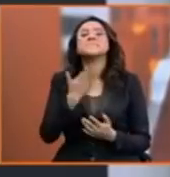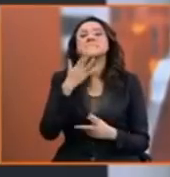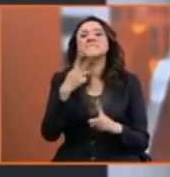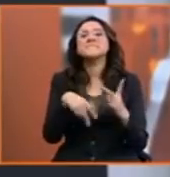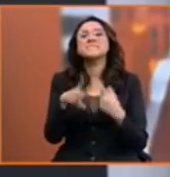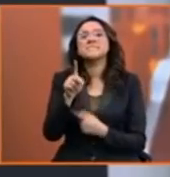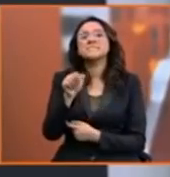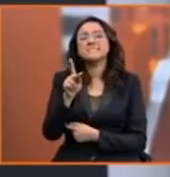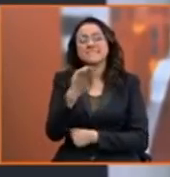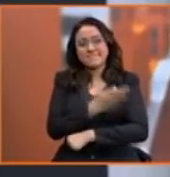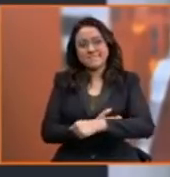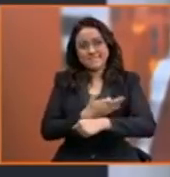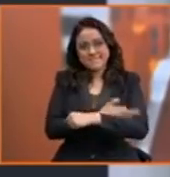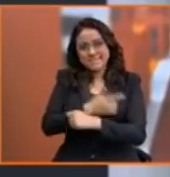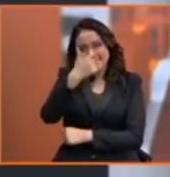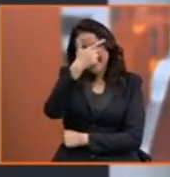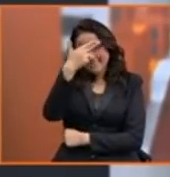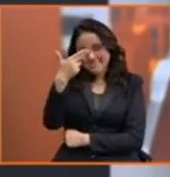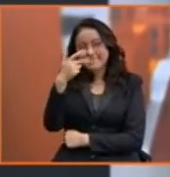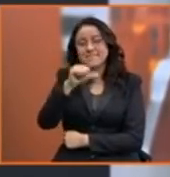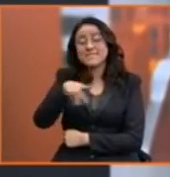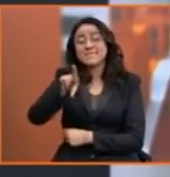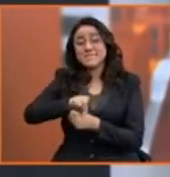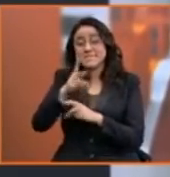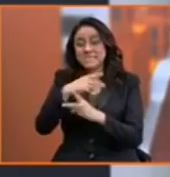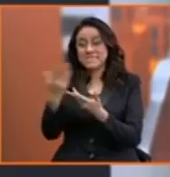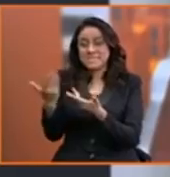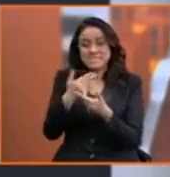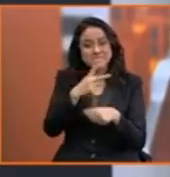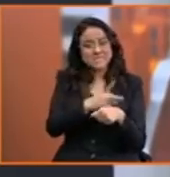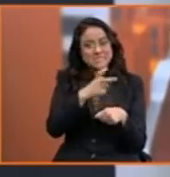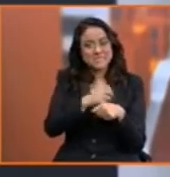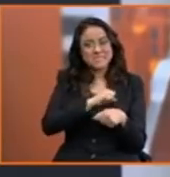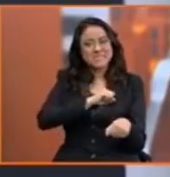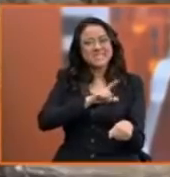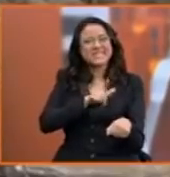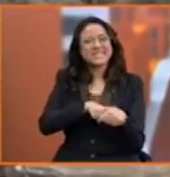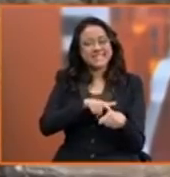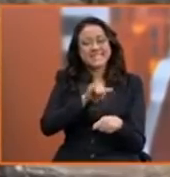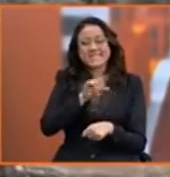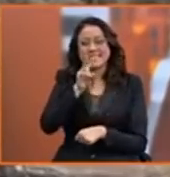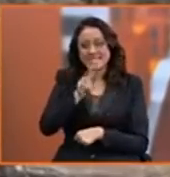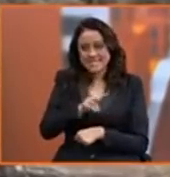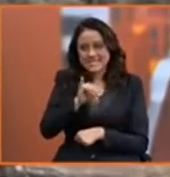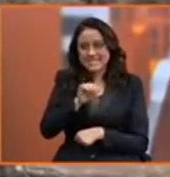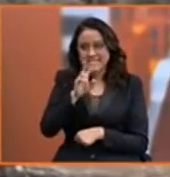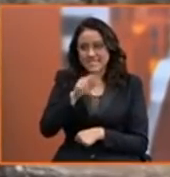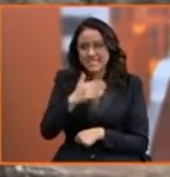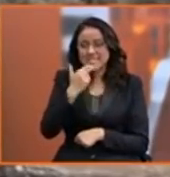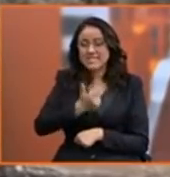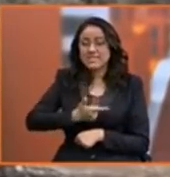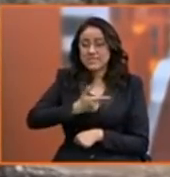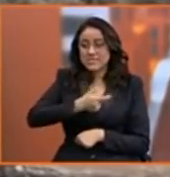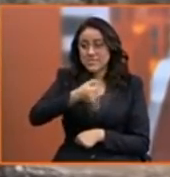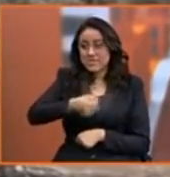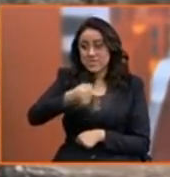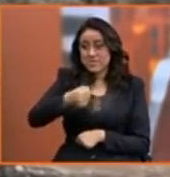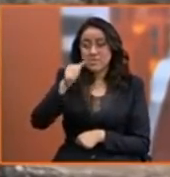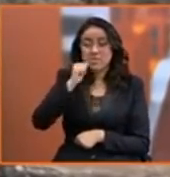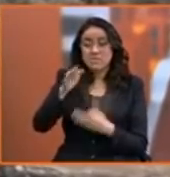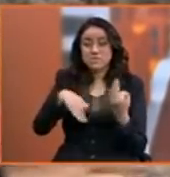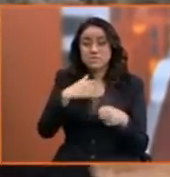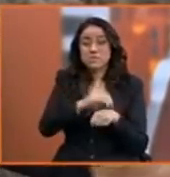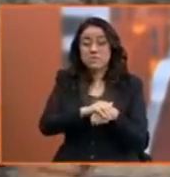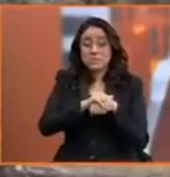Llegó la hora pop de la tarde. Gabriel Hernández, hoy estás con invitada de lujo. Exactamente, Maitiana, qué gusto saludarte a ti y a nuestros